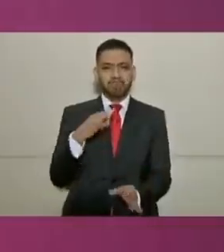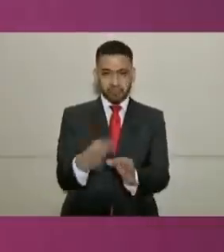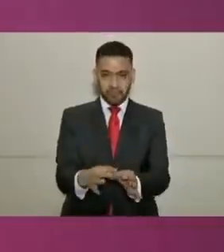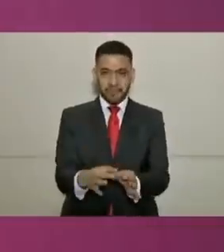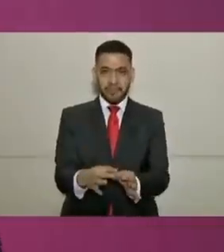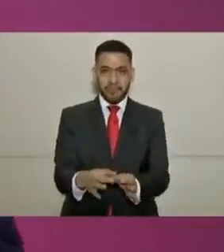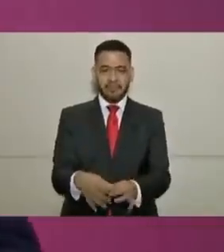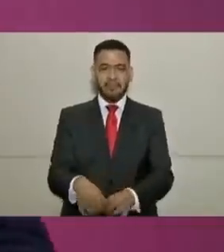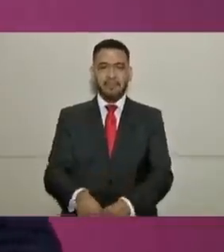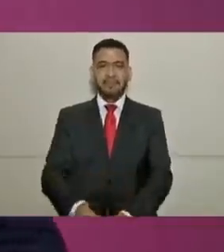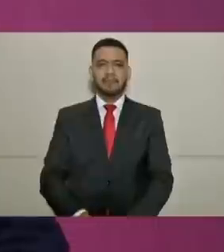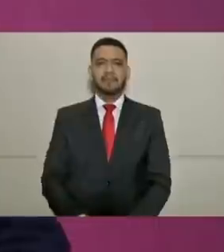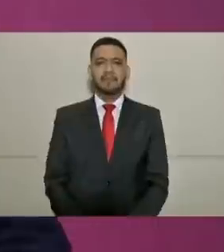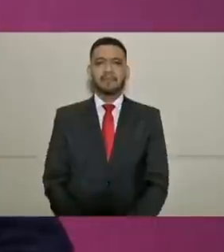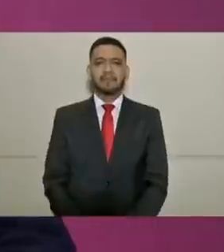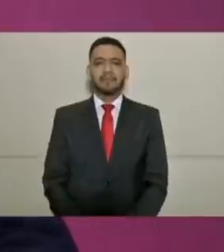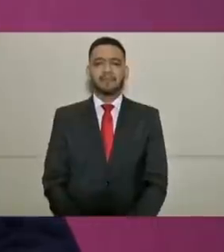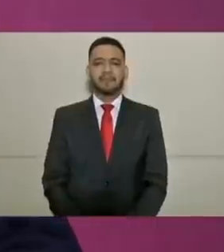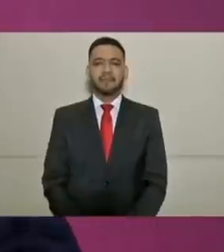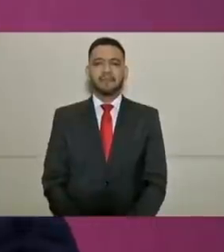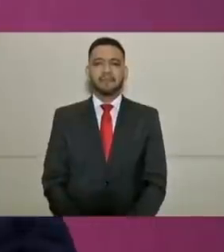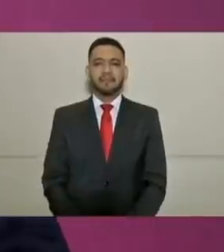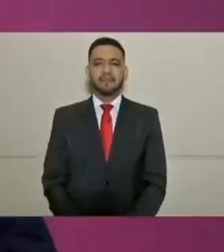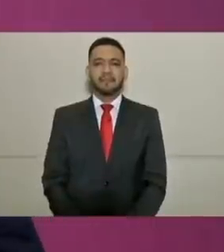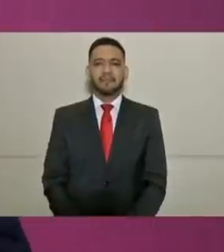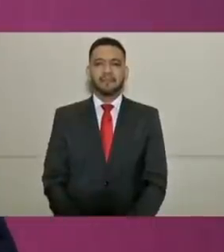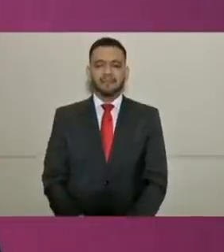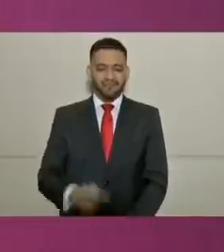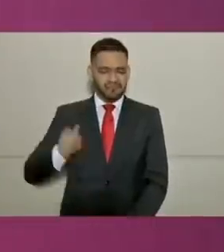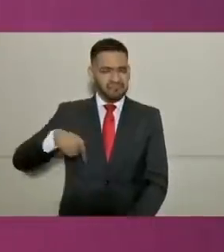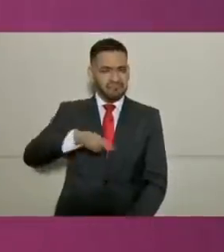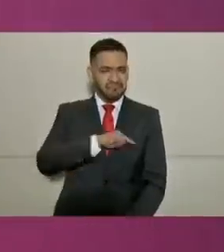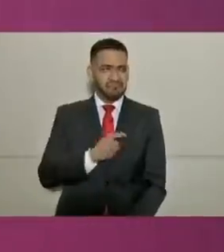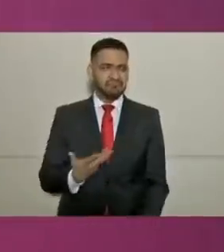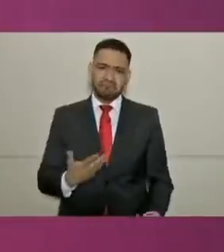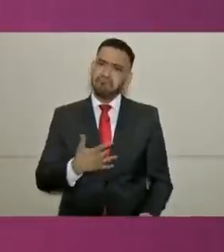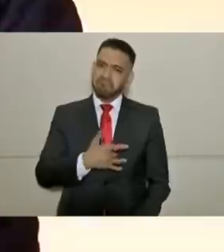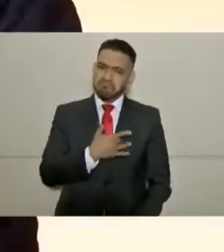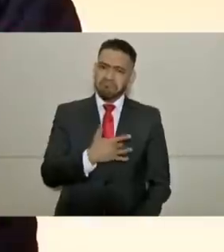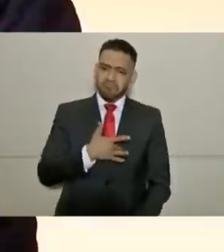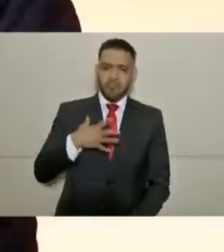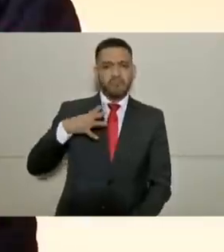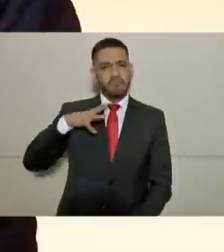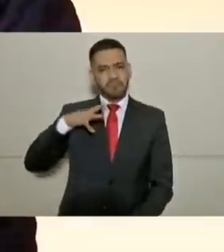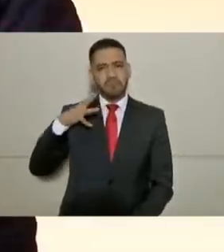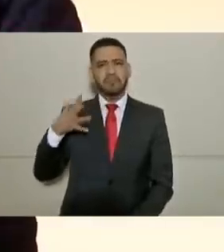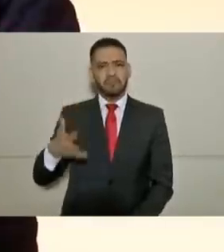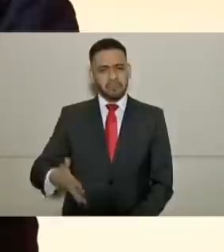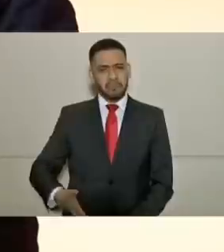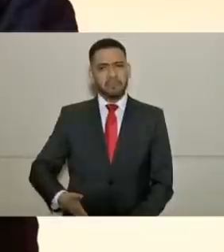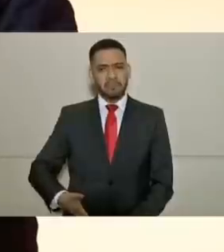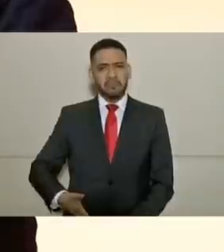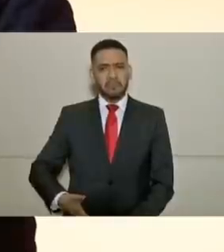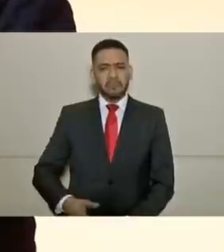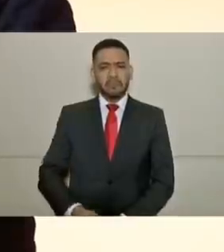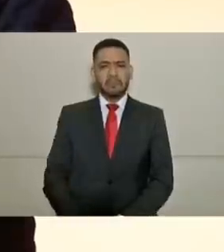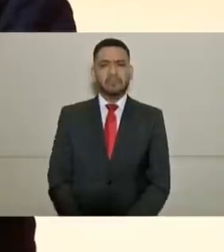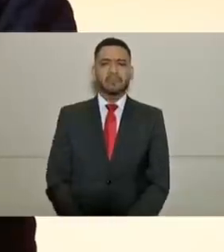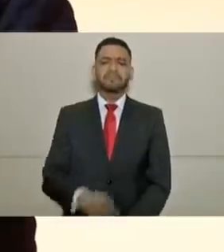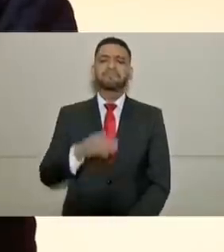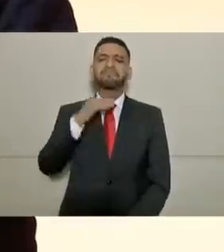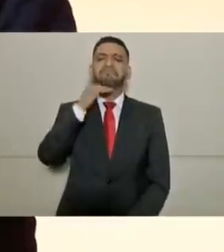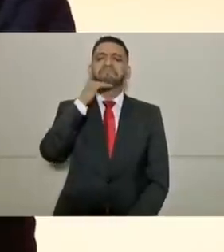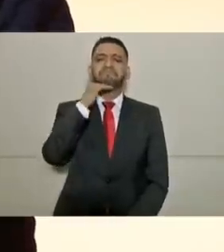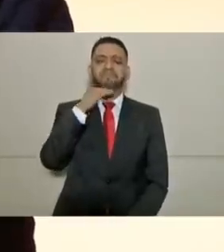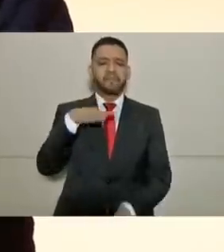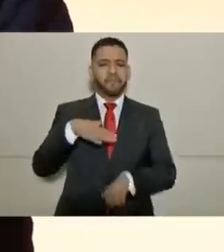Estamos hasta cierto punto orgullosos porque